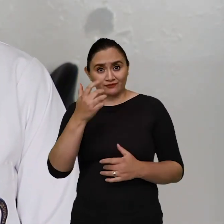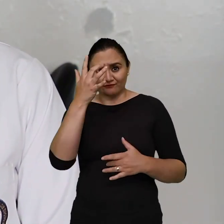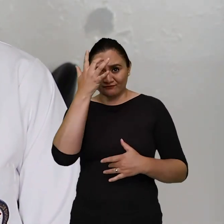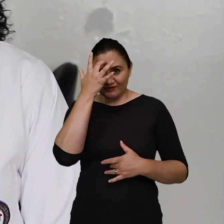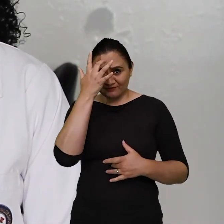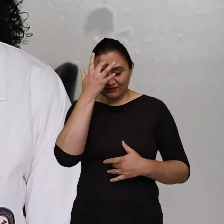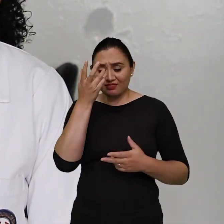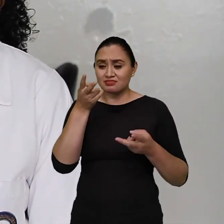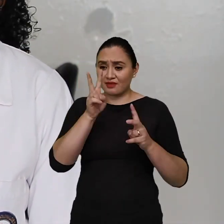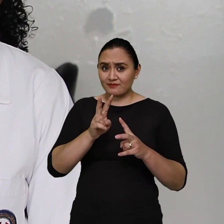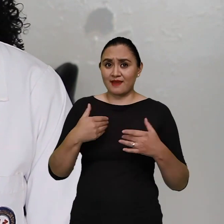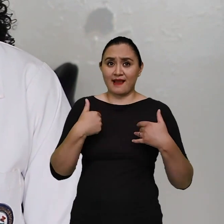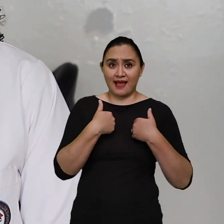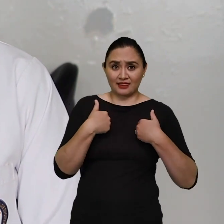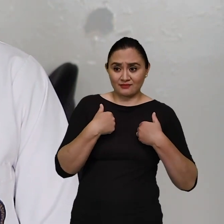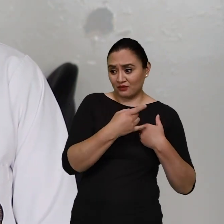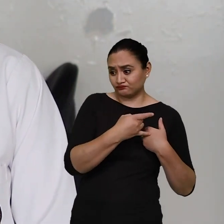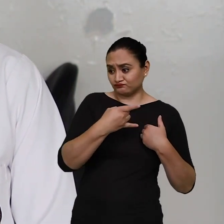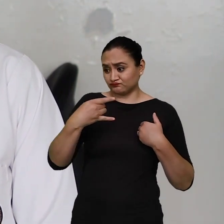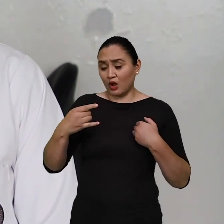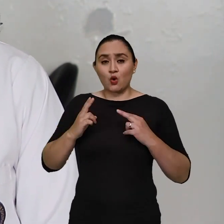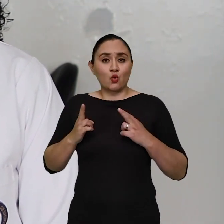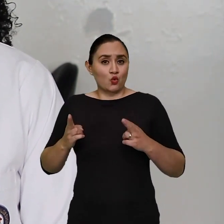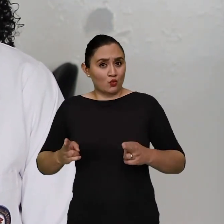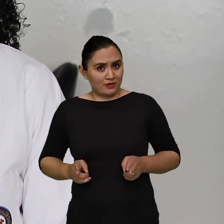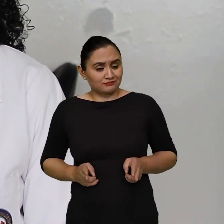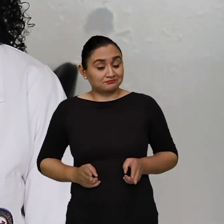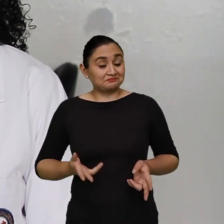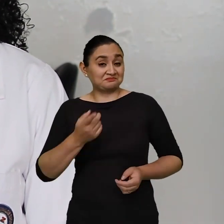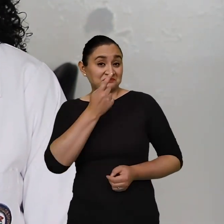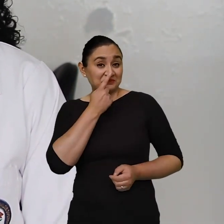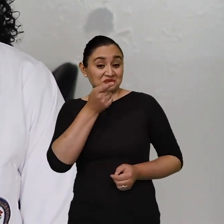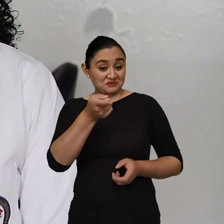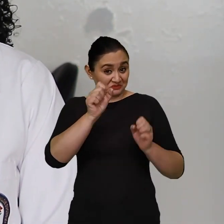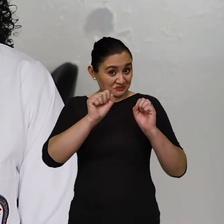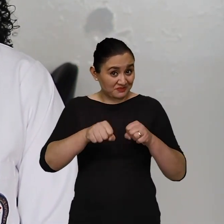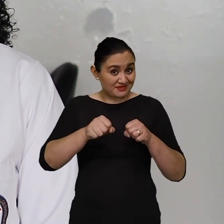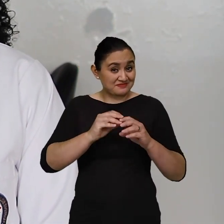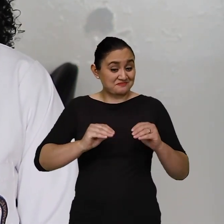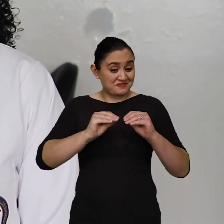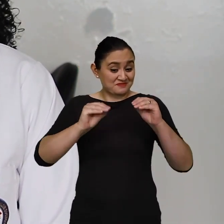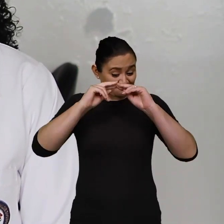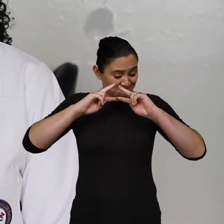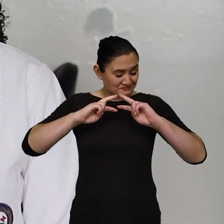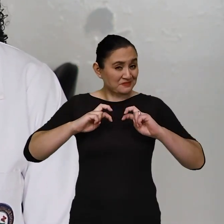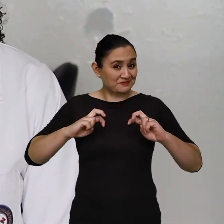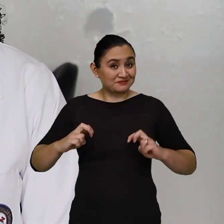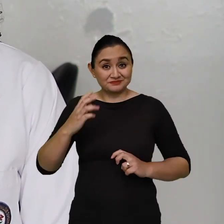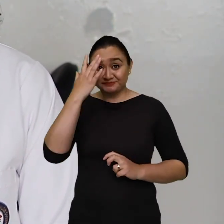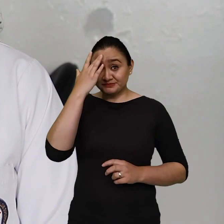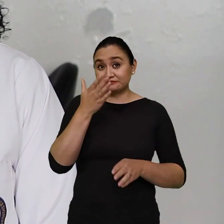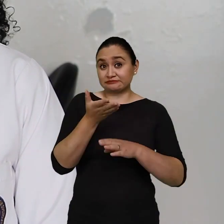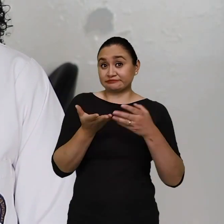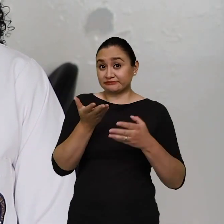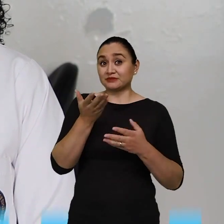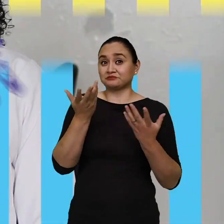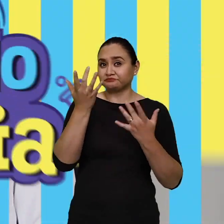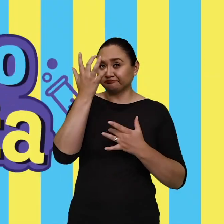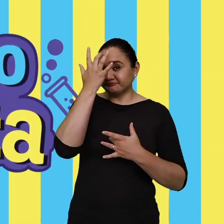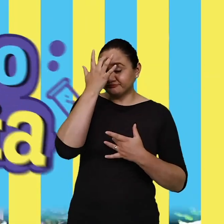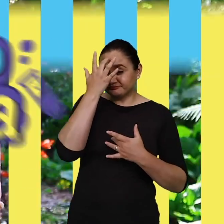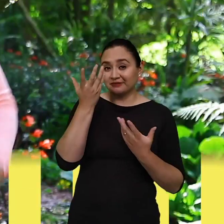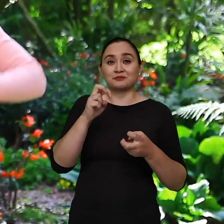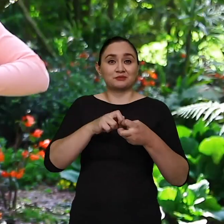que se transmiten de los animales a los humanos. Sería muy interesante que tú puedas investigar sobre ellas porque pueden ser un problema de salud